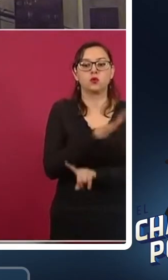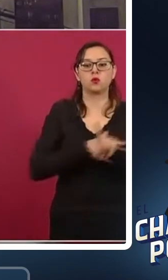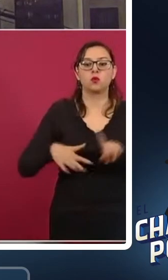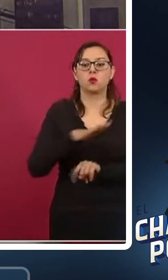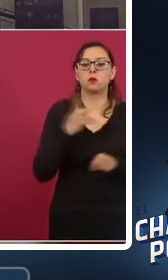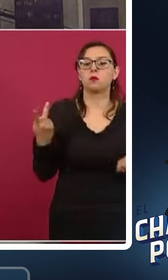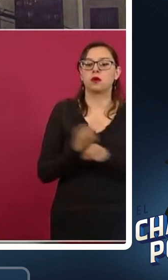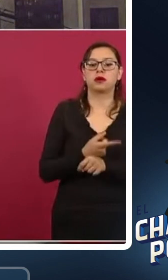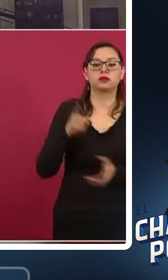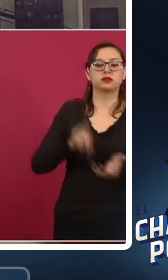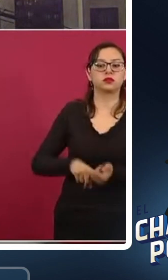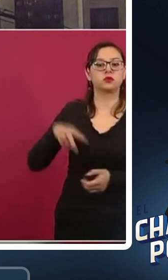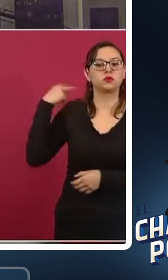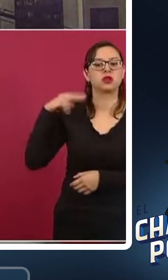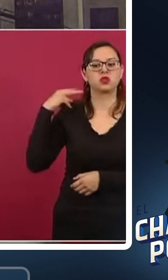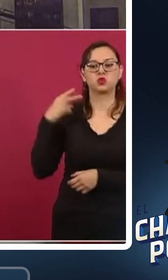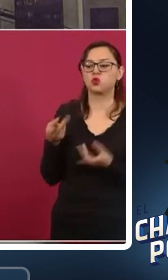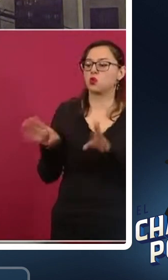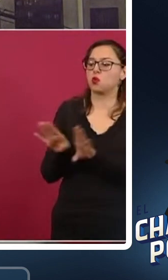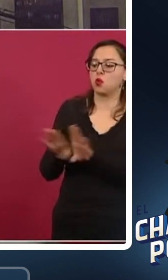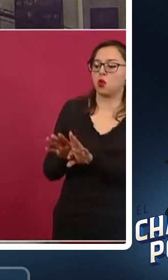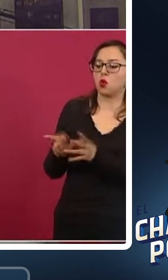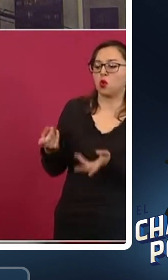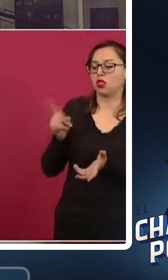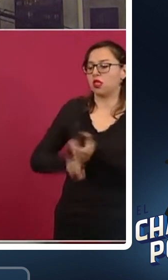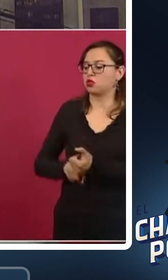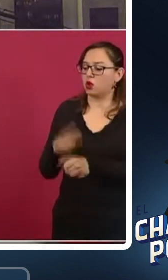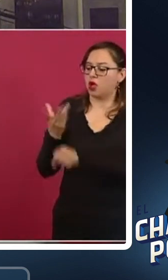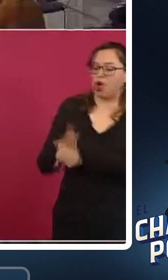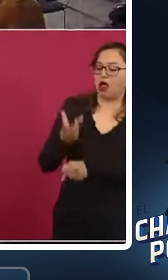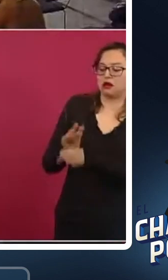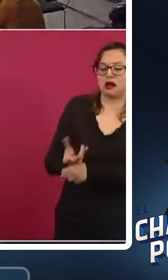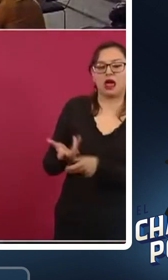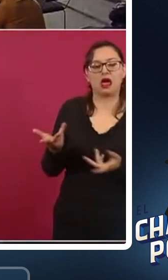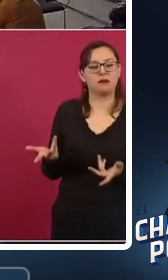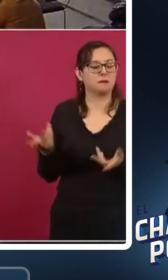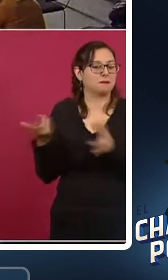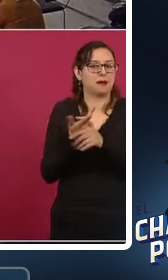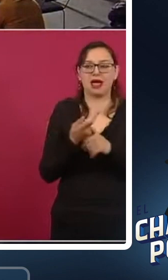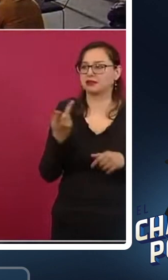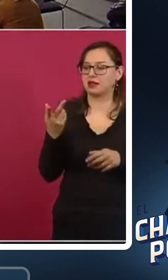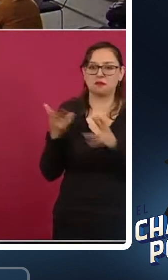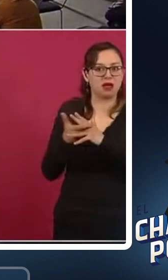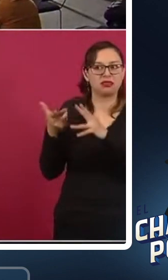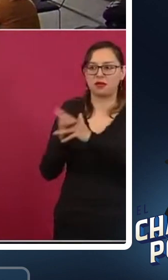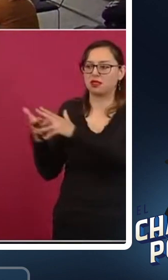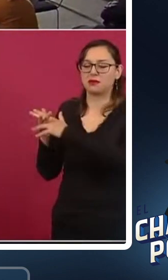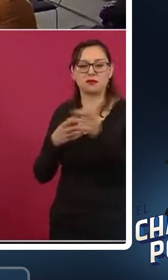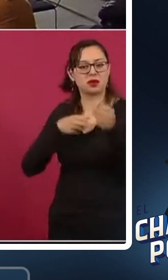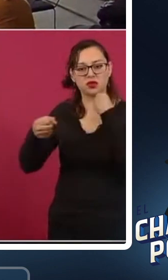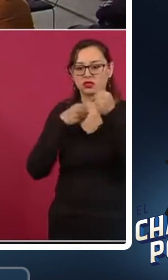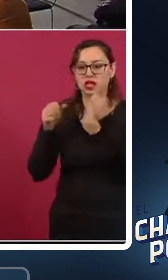en Veracruz? ¿Y qué ajustes podría hacerse a la estrategia para frenar este delito que se sigue